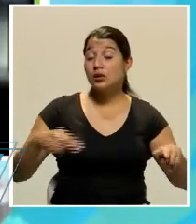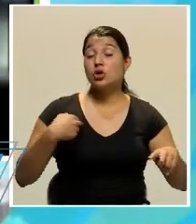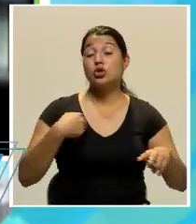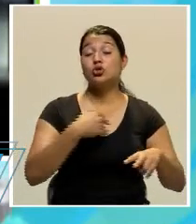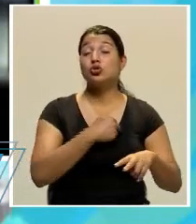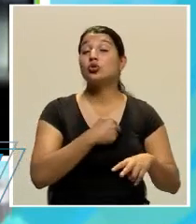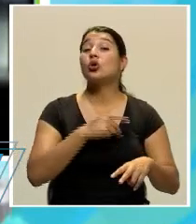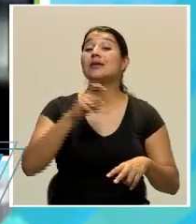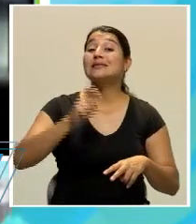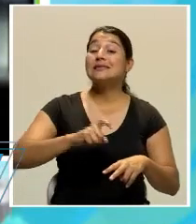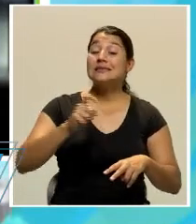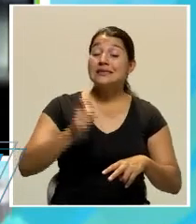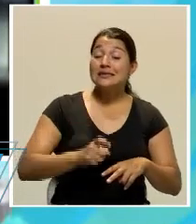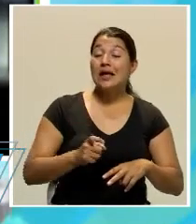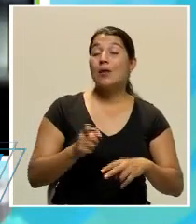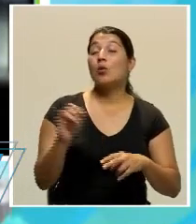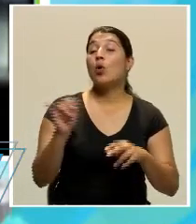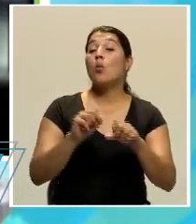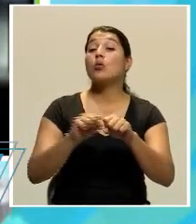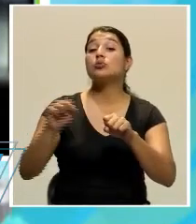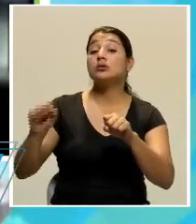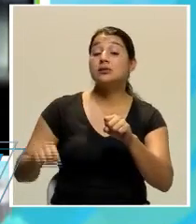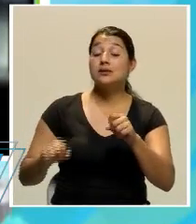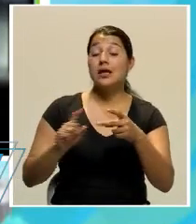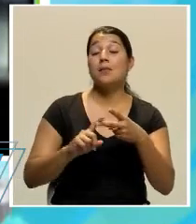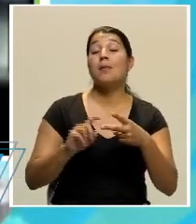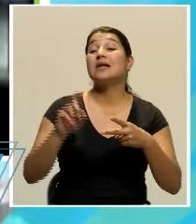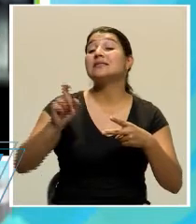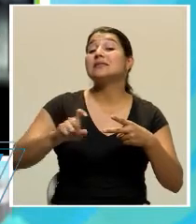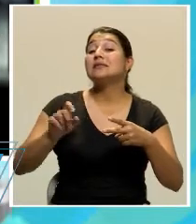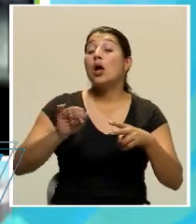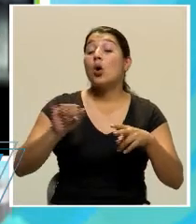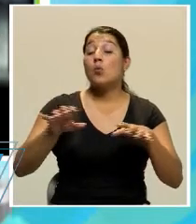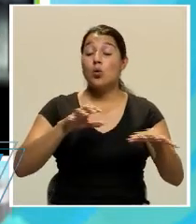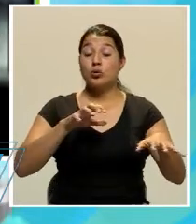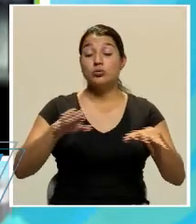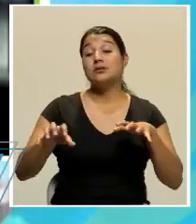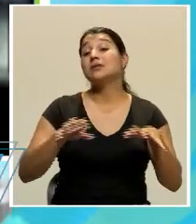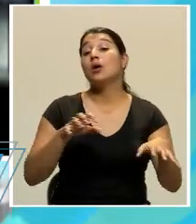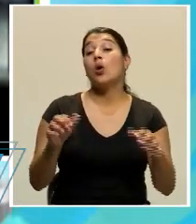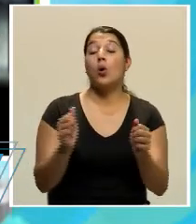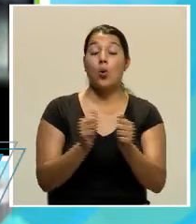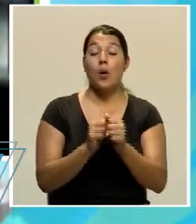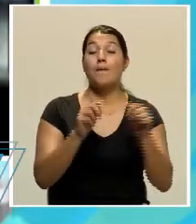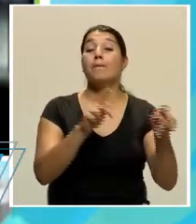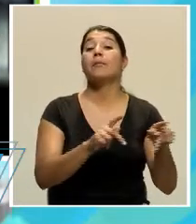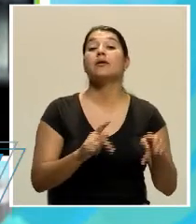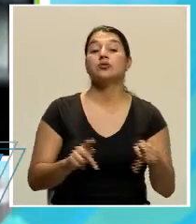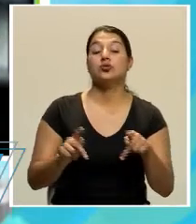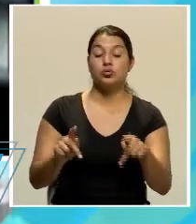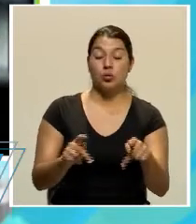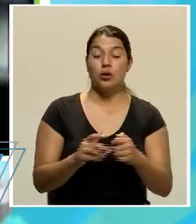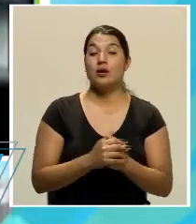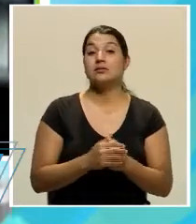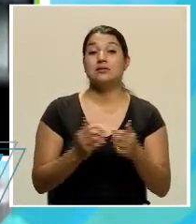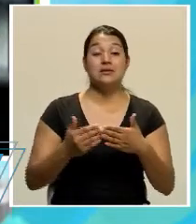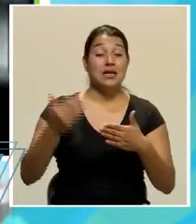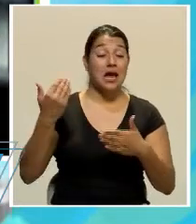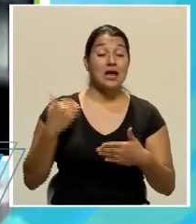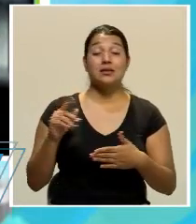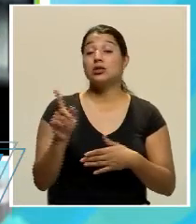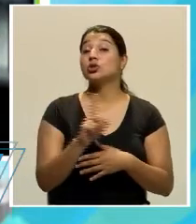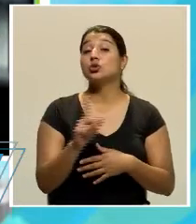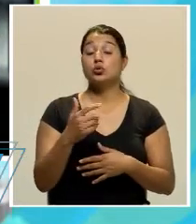necesita una cierta plataforma, una dinámica de interacción con el público que no existía en el país, o sea,